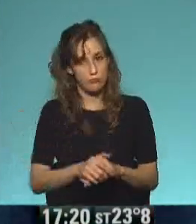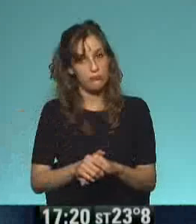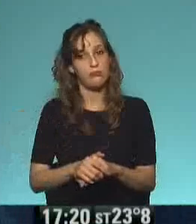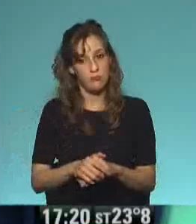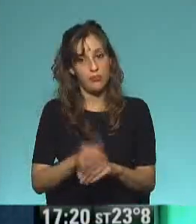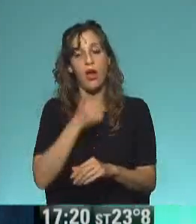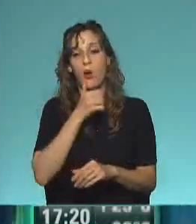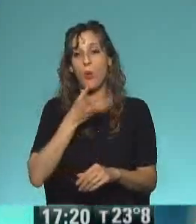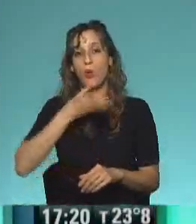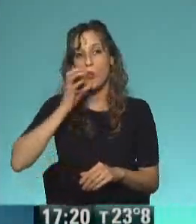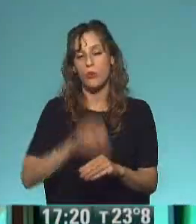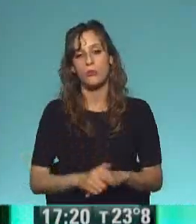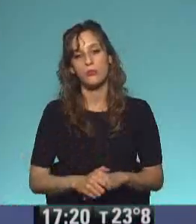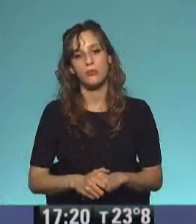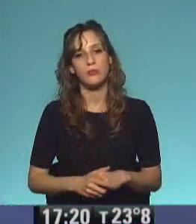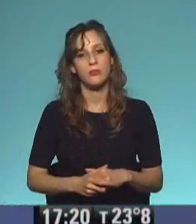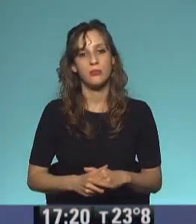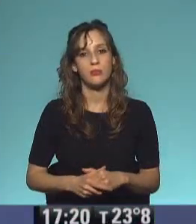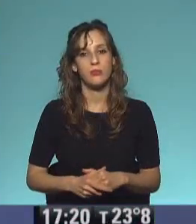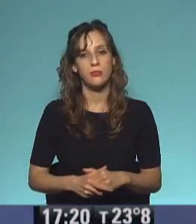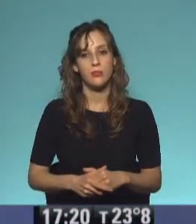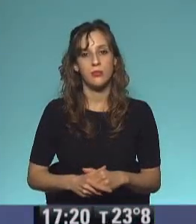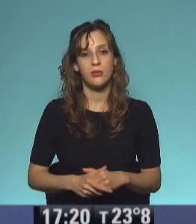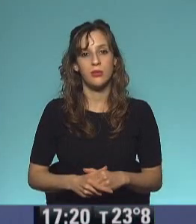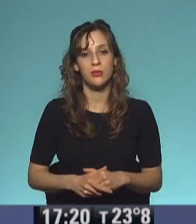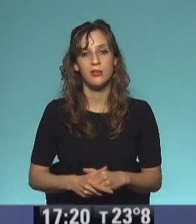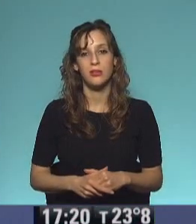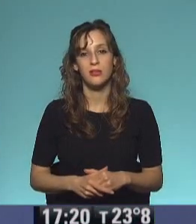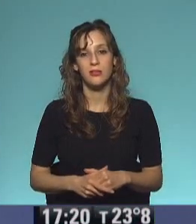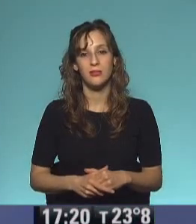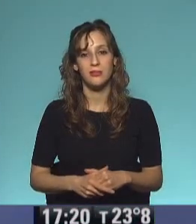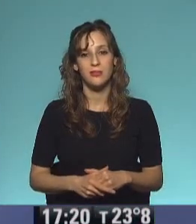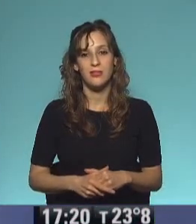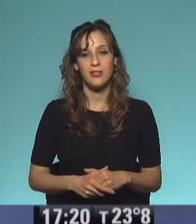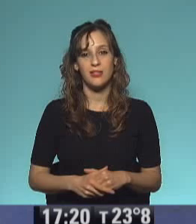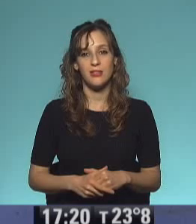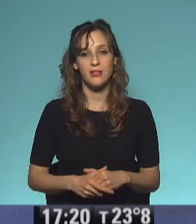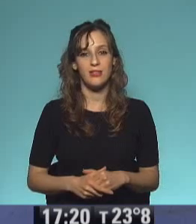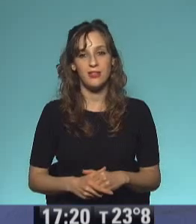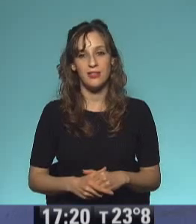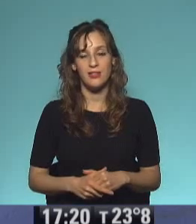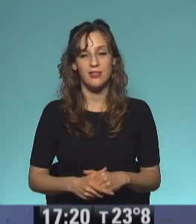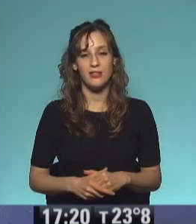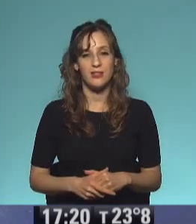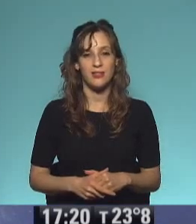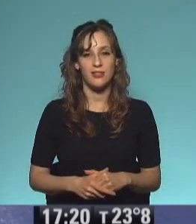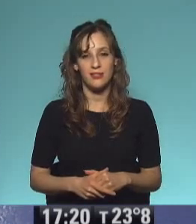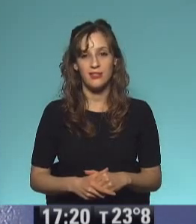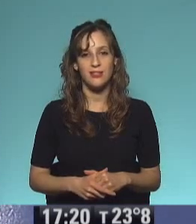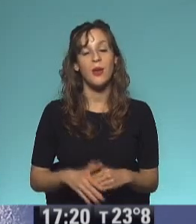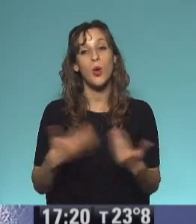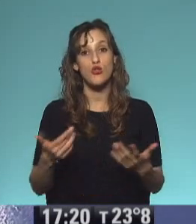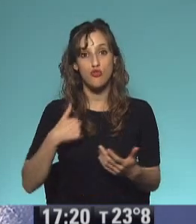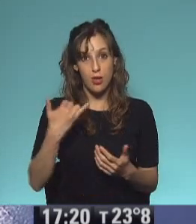bien. Todo. Un poquito para mí. Sí, claro. Muchas perdón. Gracias. Le ponemos alcohol al lado. Bueno, muy bien. Yo tengo un